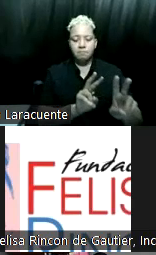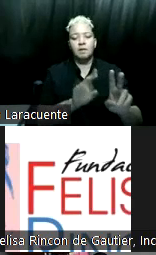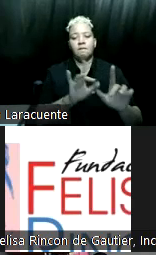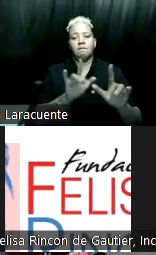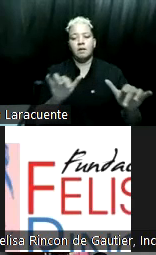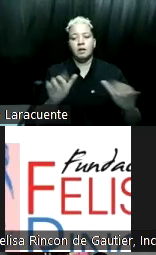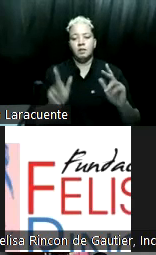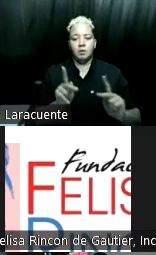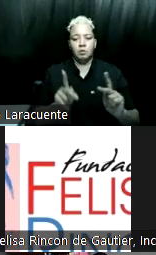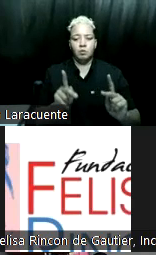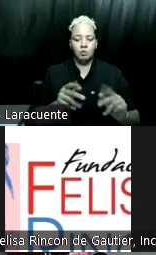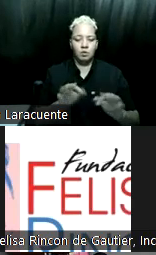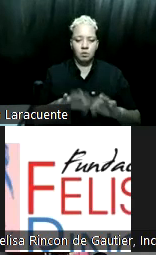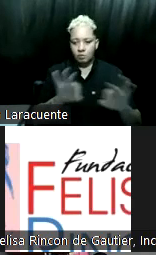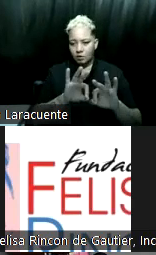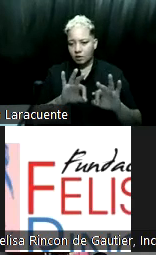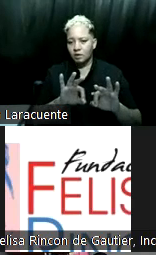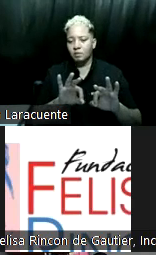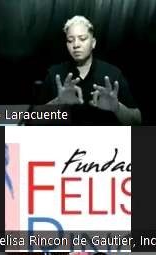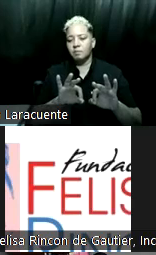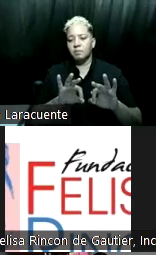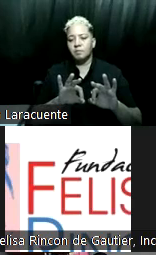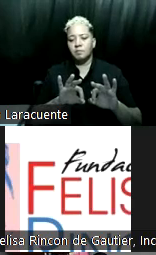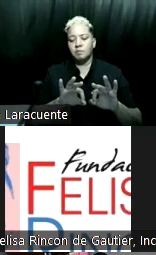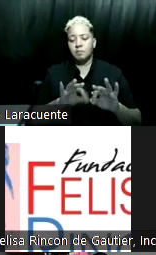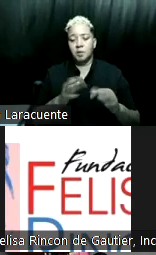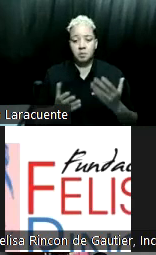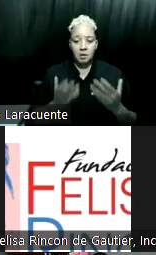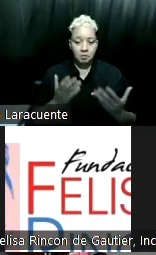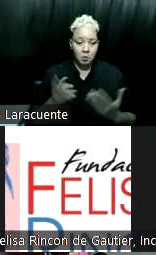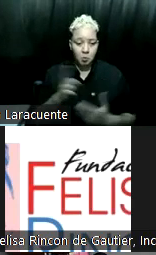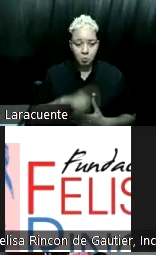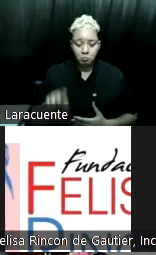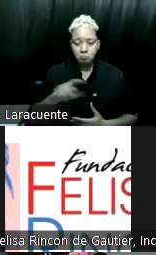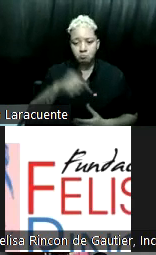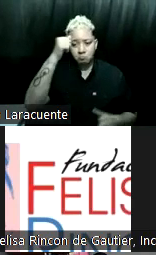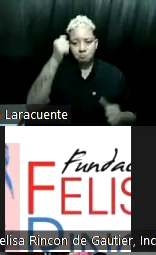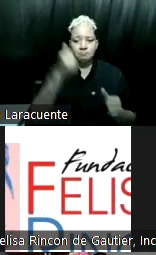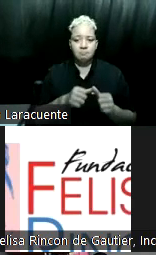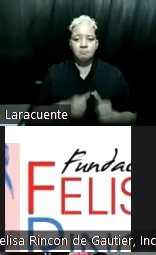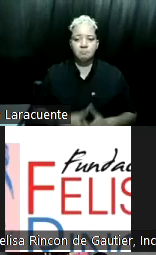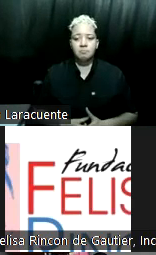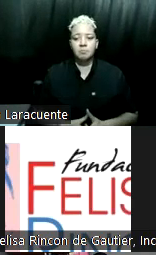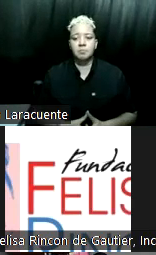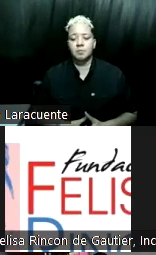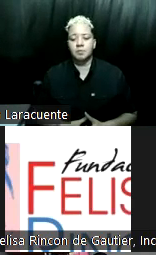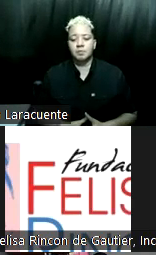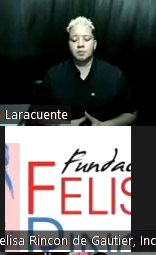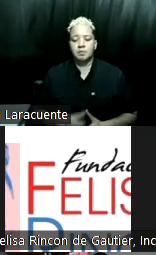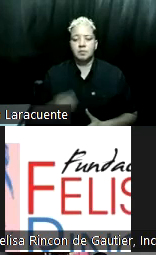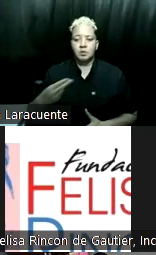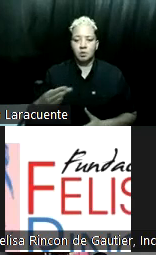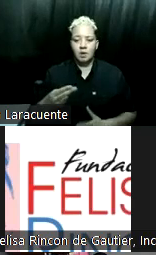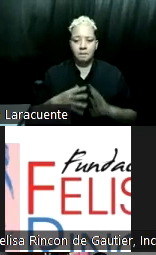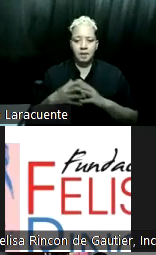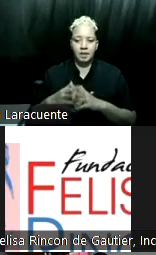personajes de la historia que quizás algunos de ustedes recuerdan, de la historia de América Latina, como